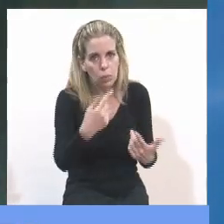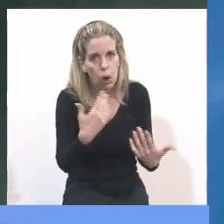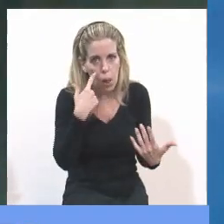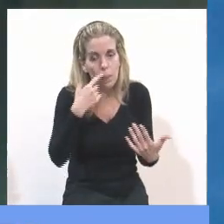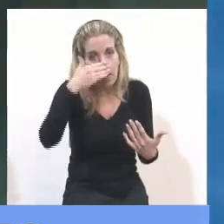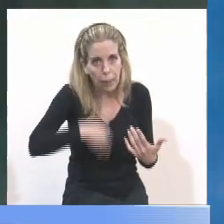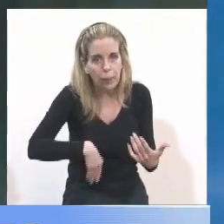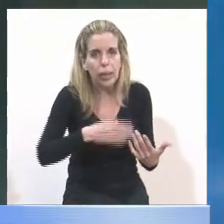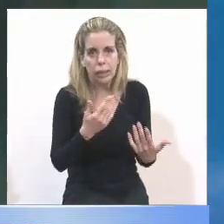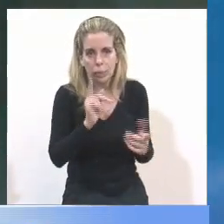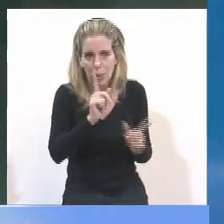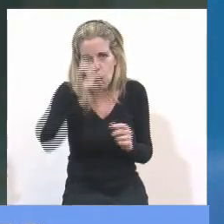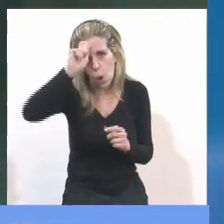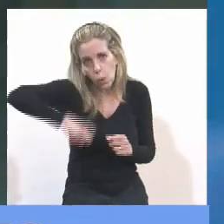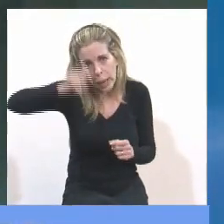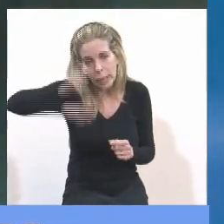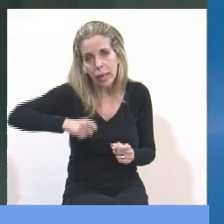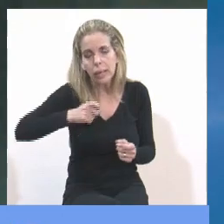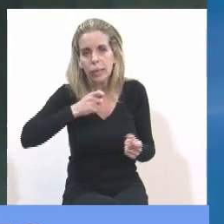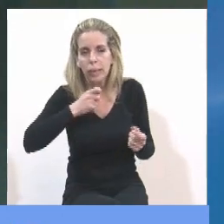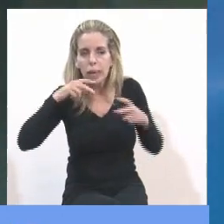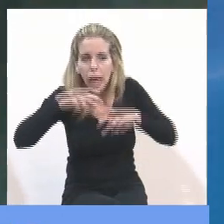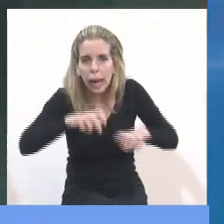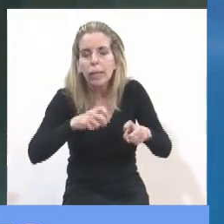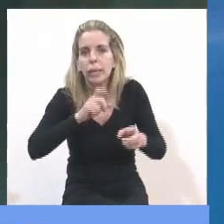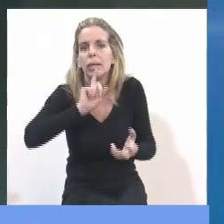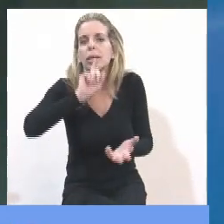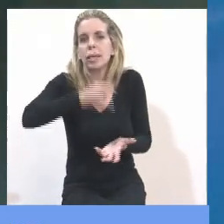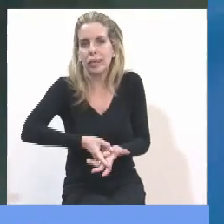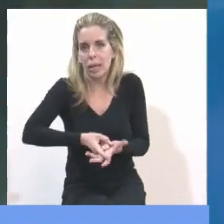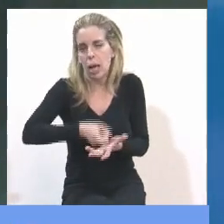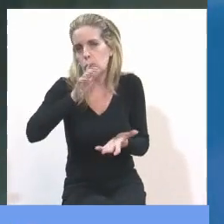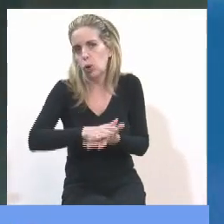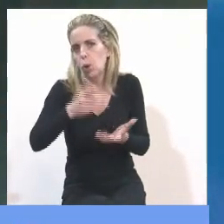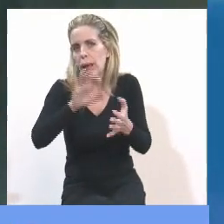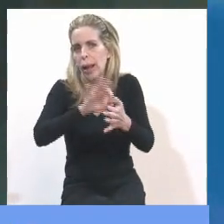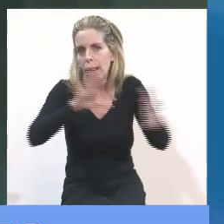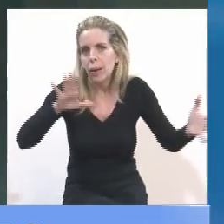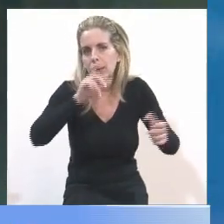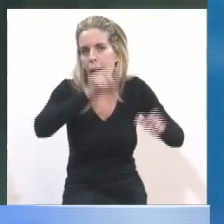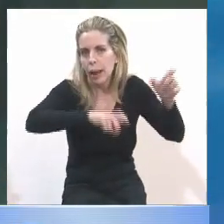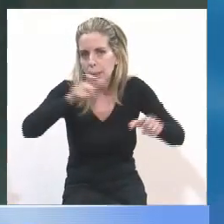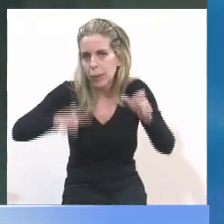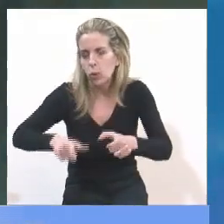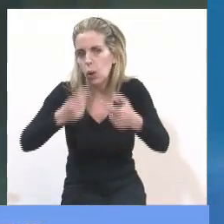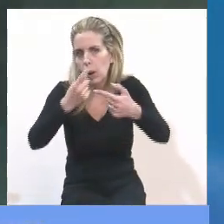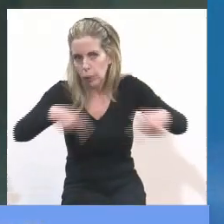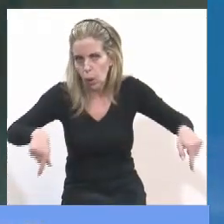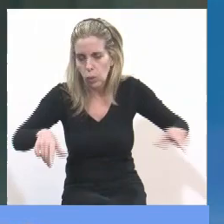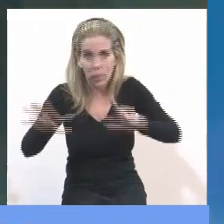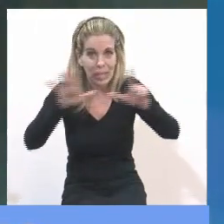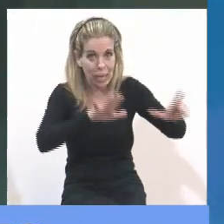de luego decidir sobre casos particulares y en realidad sobre la propiedad privada y la libertad de los argentinos y